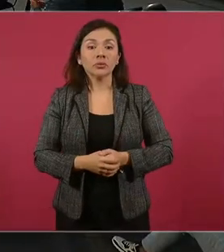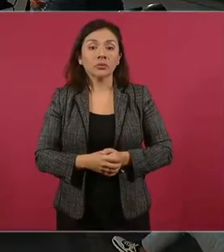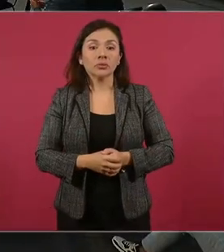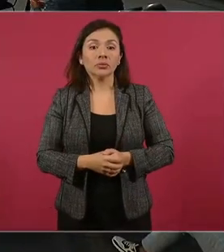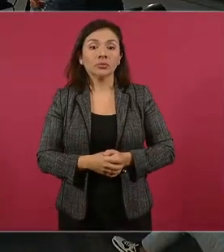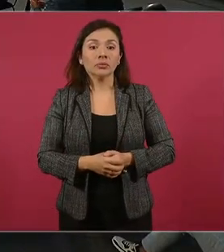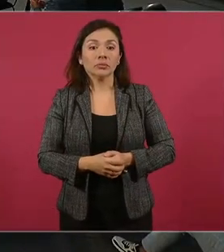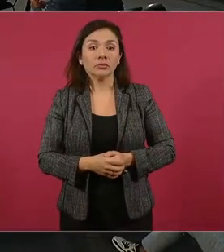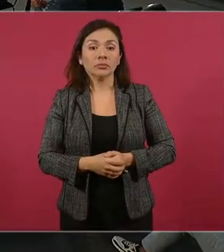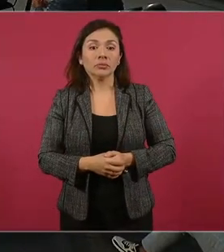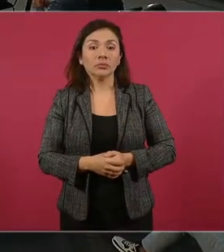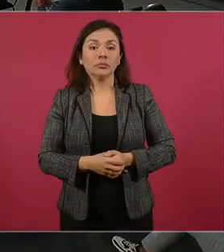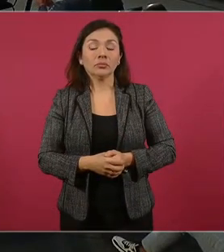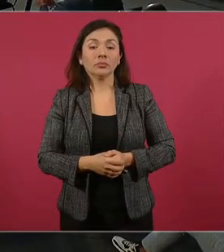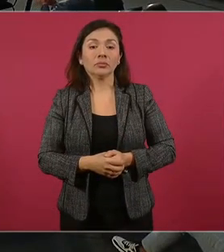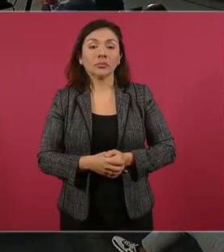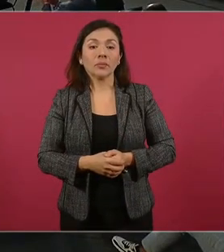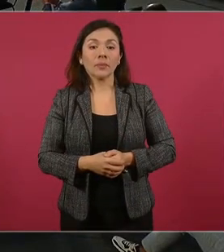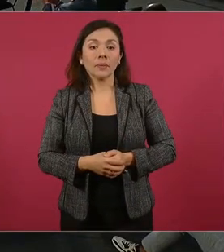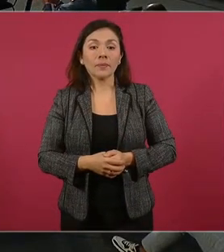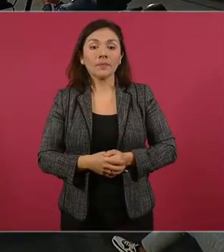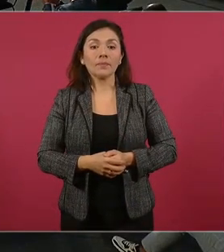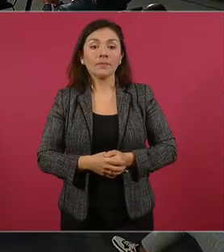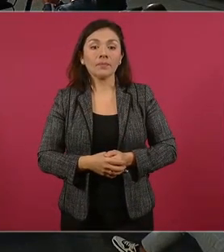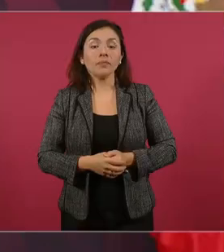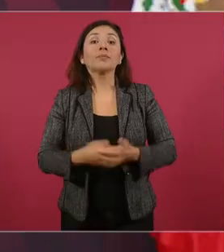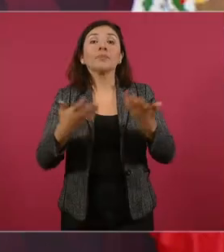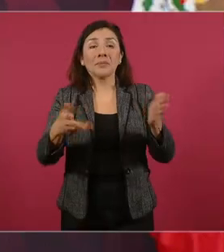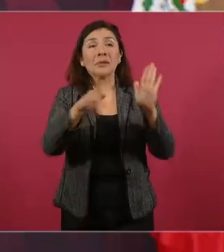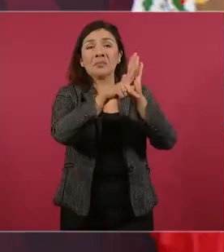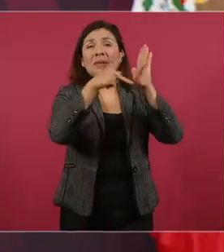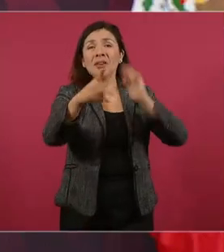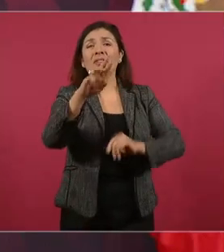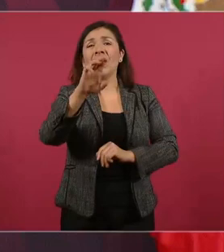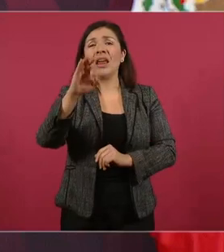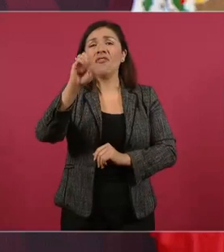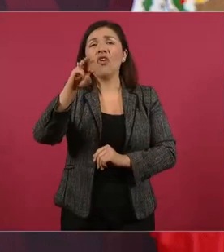y están funcionando. El Reforma hoy,